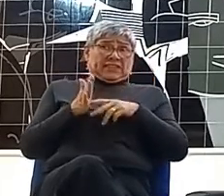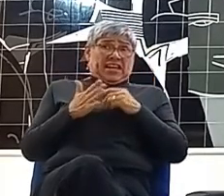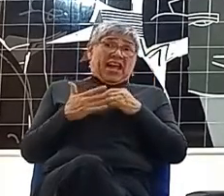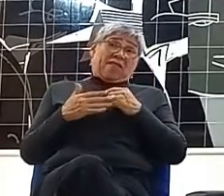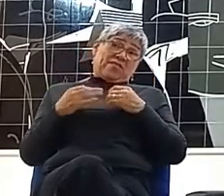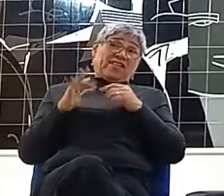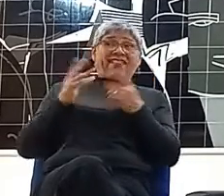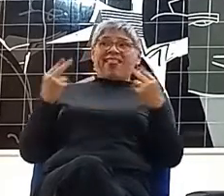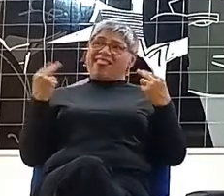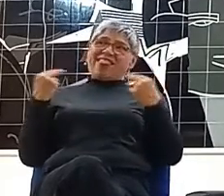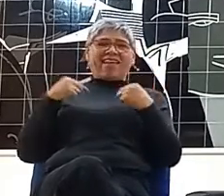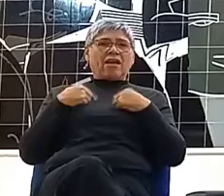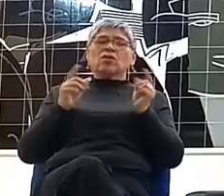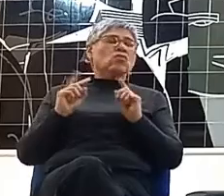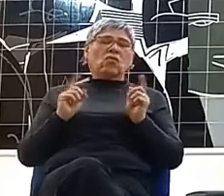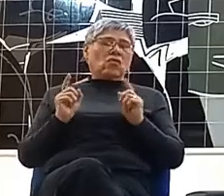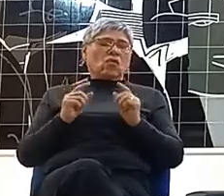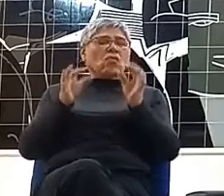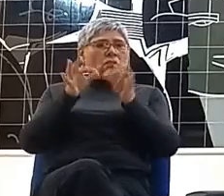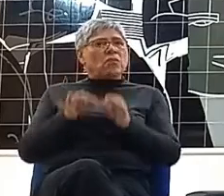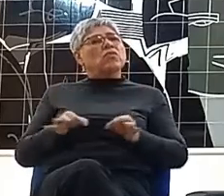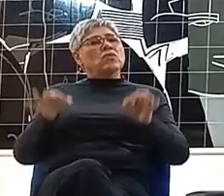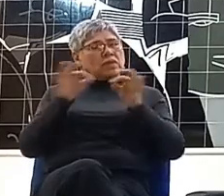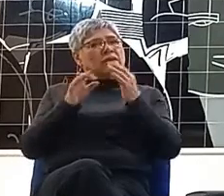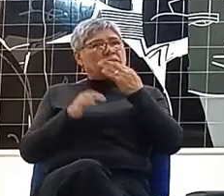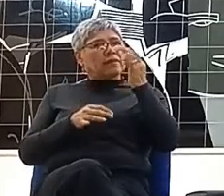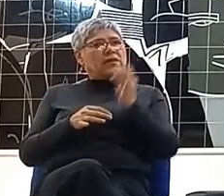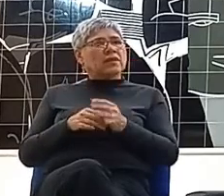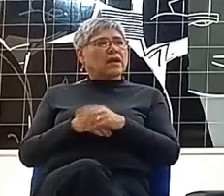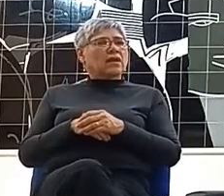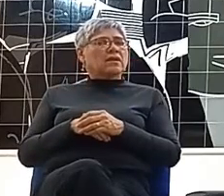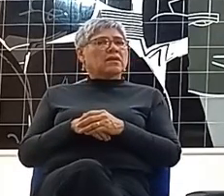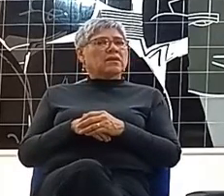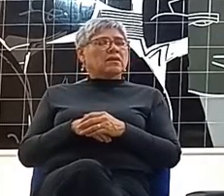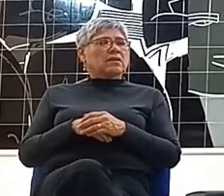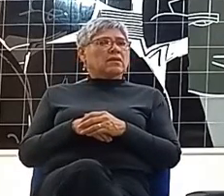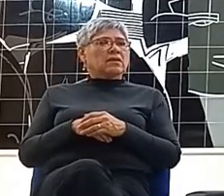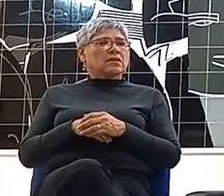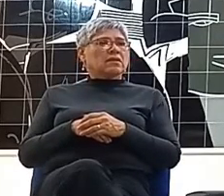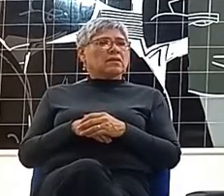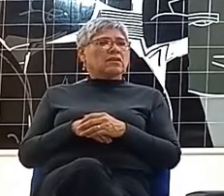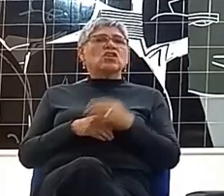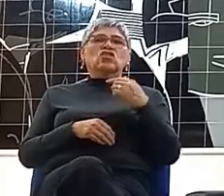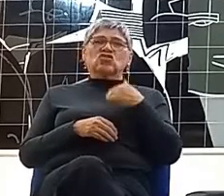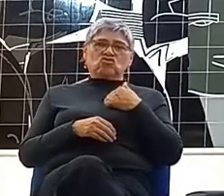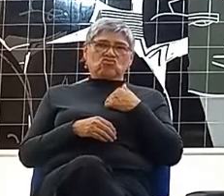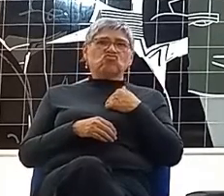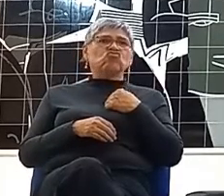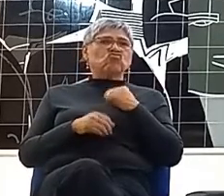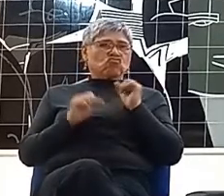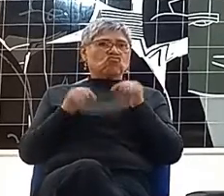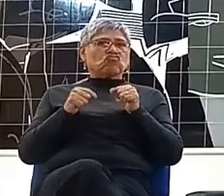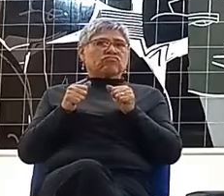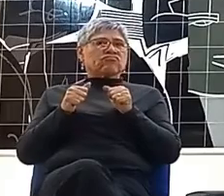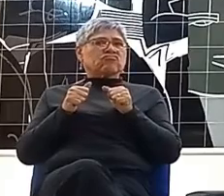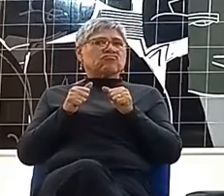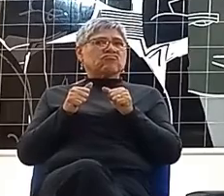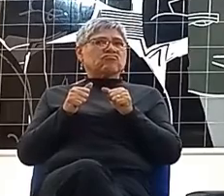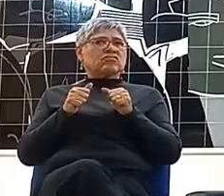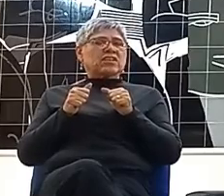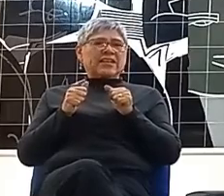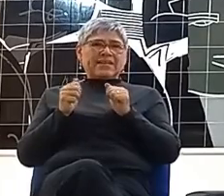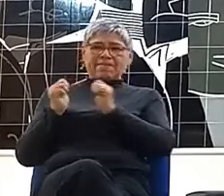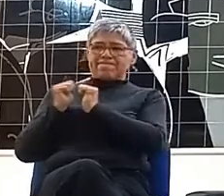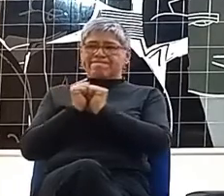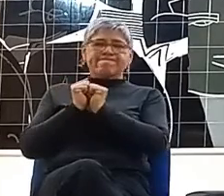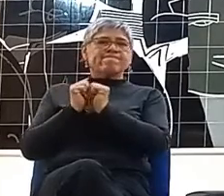sino que fue muy importante haber podido ir de la mano, por ejemplo, de José